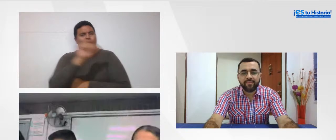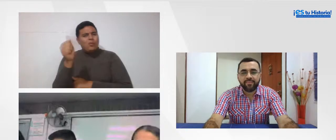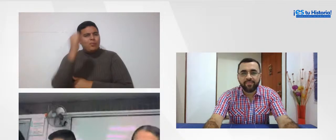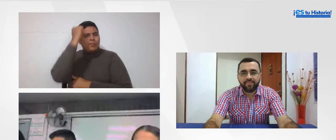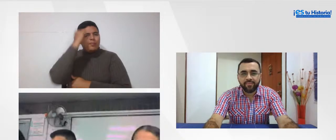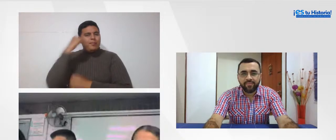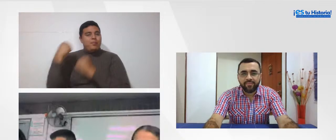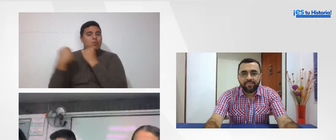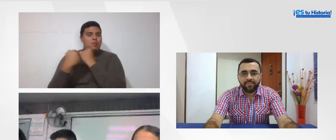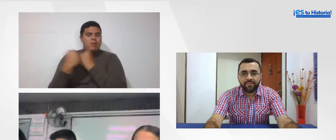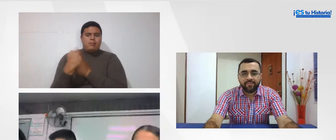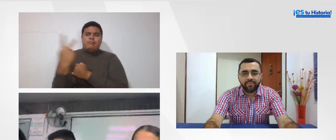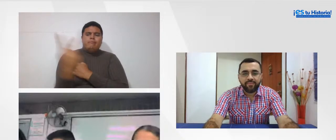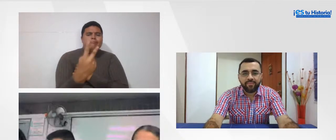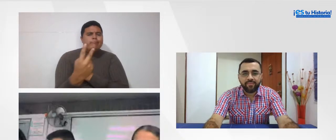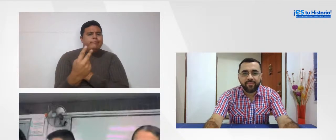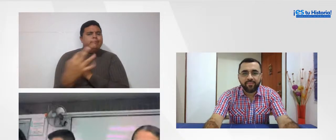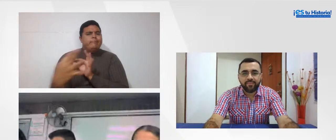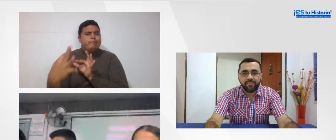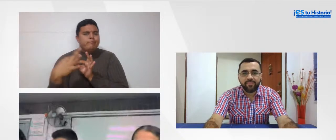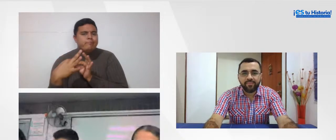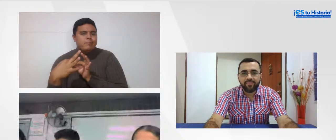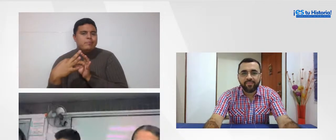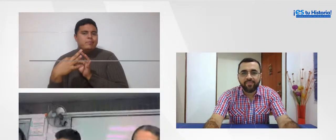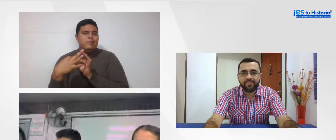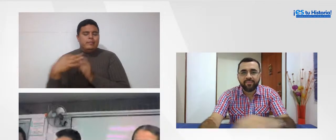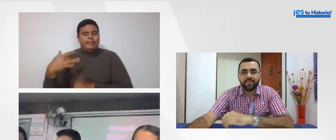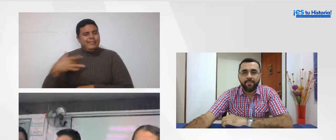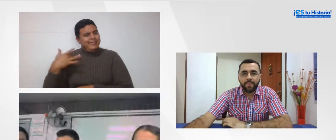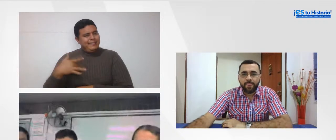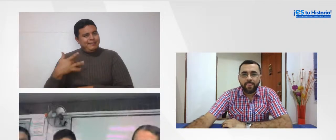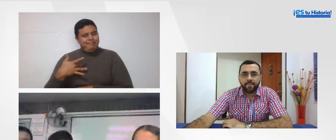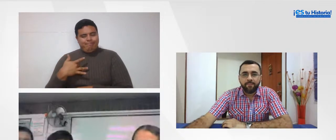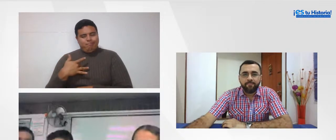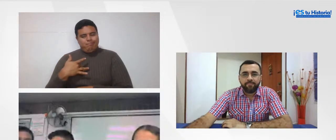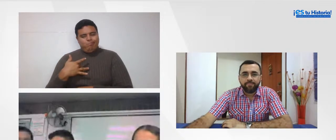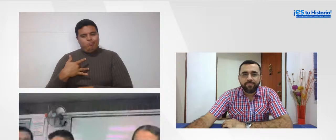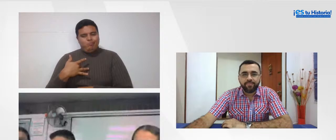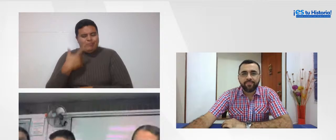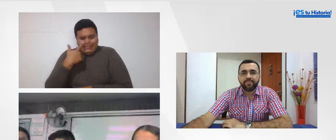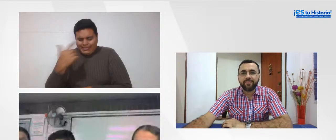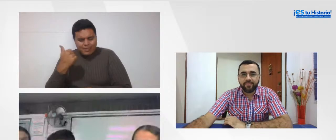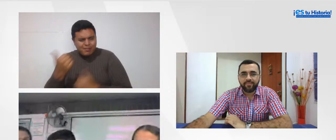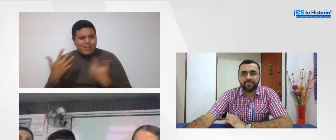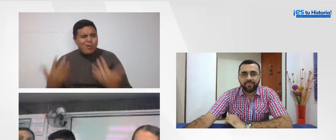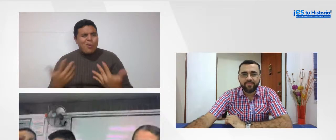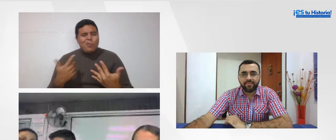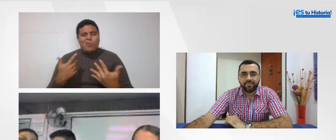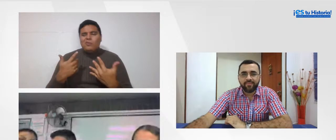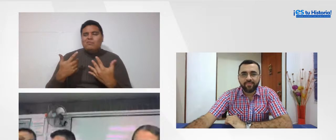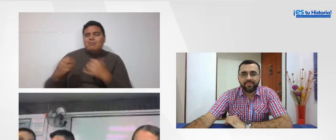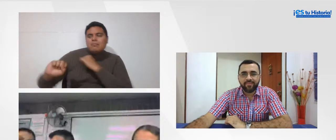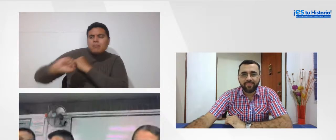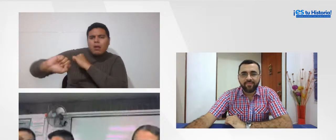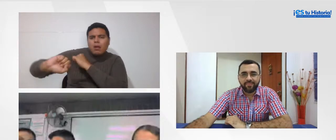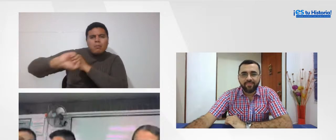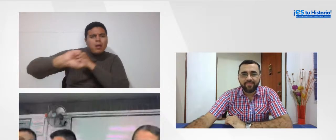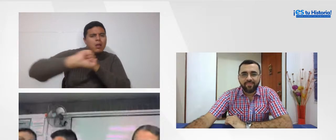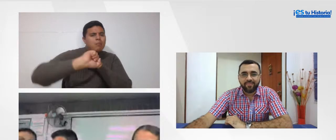muy chévere uno sentir que uno tiene gente que lo apoya a uno